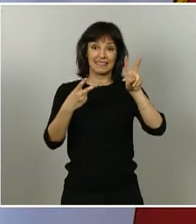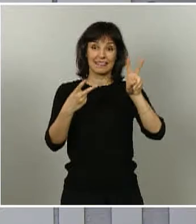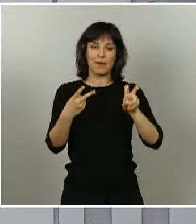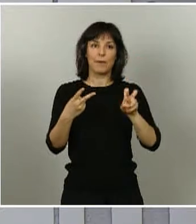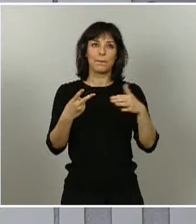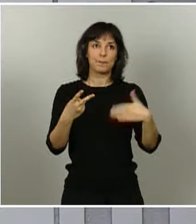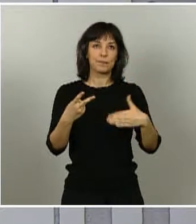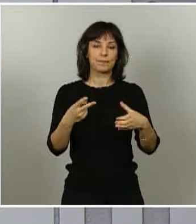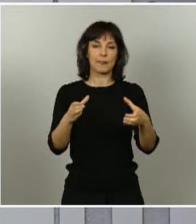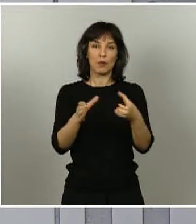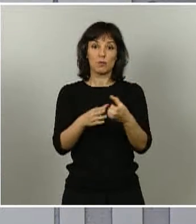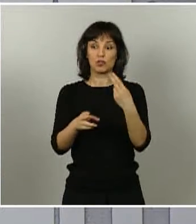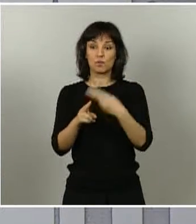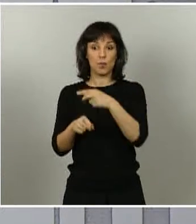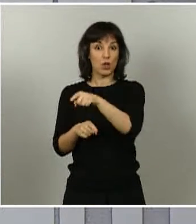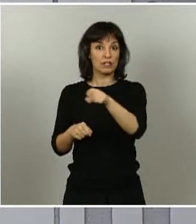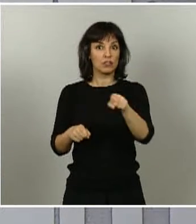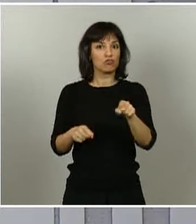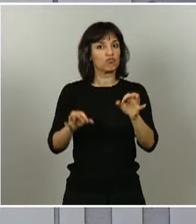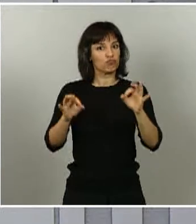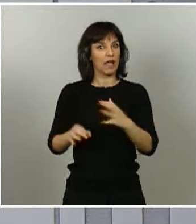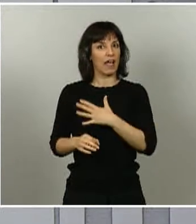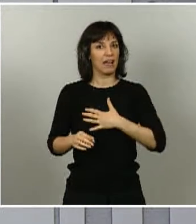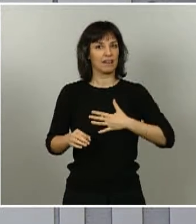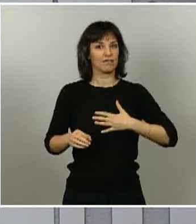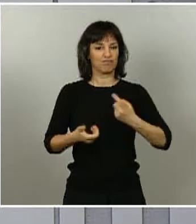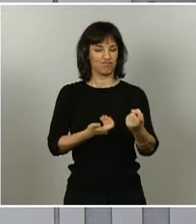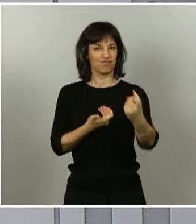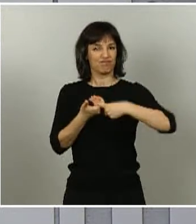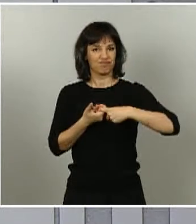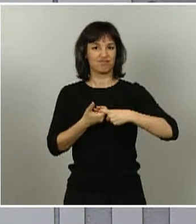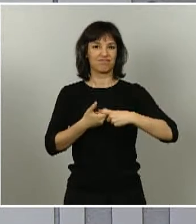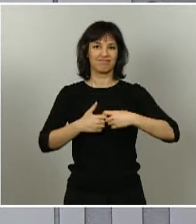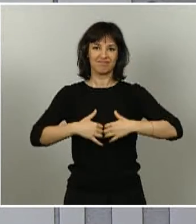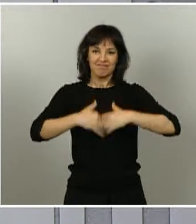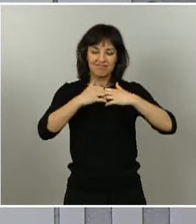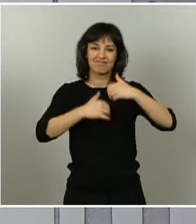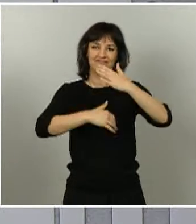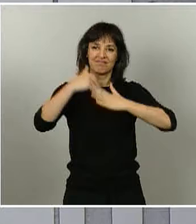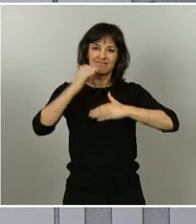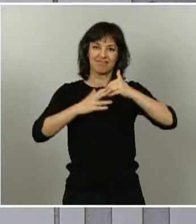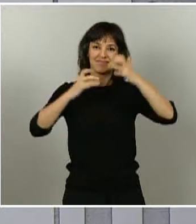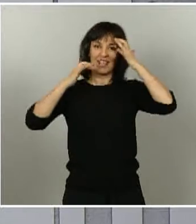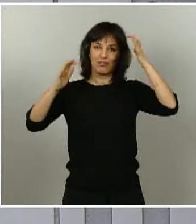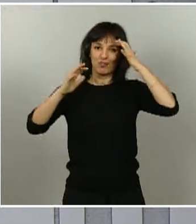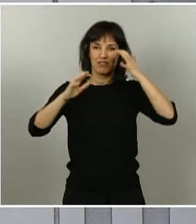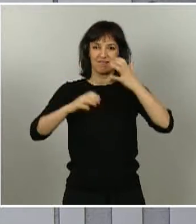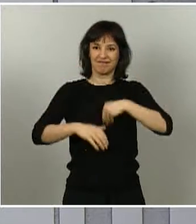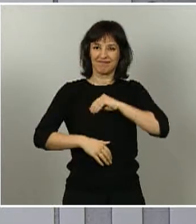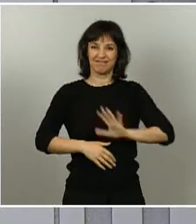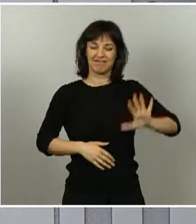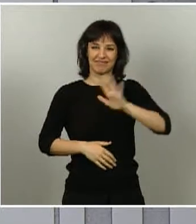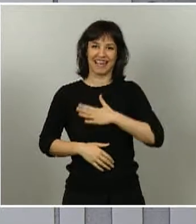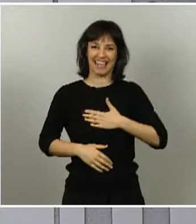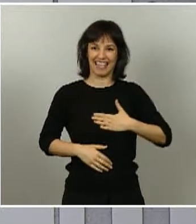políticas se sumen a este proyecto de ilusión, de reconstrucción que queremos para nuestro país. En un primer momento, en el